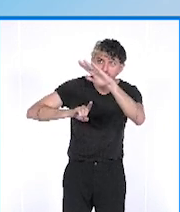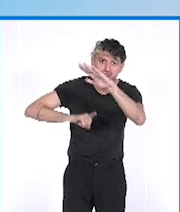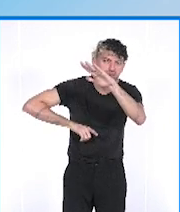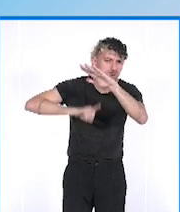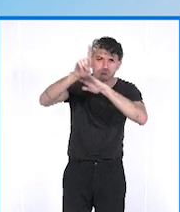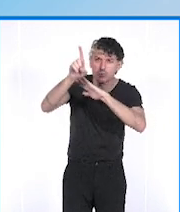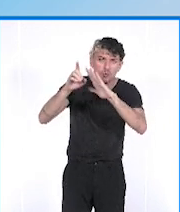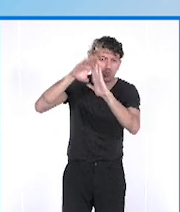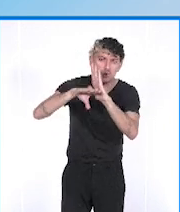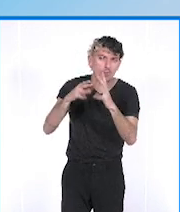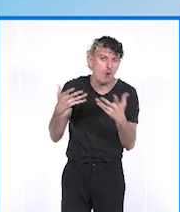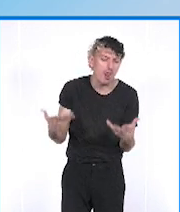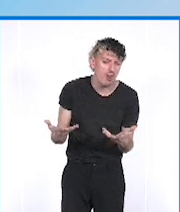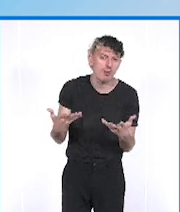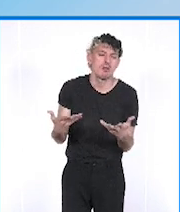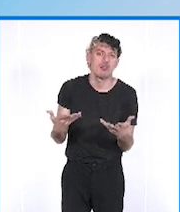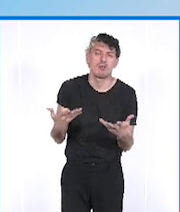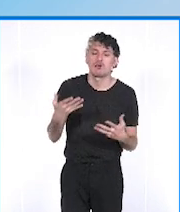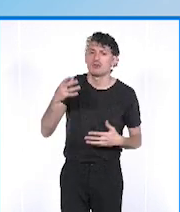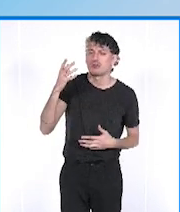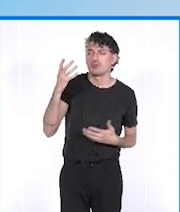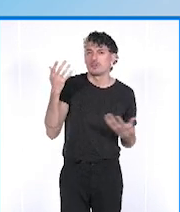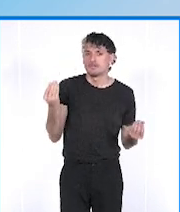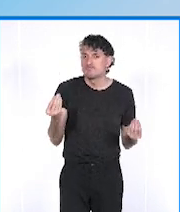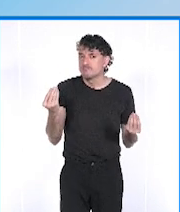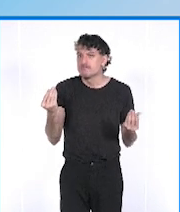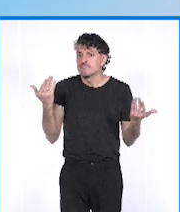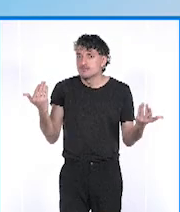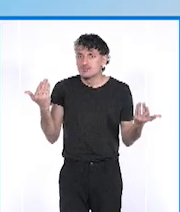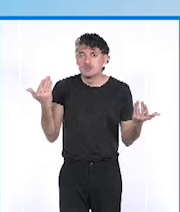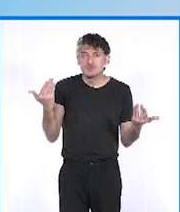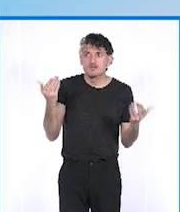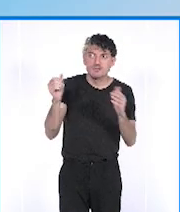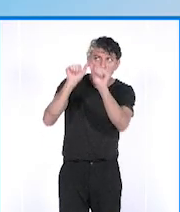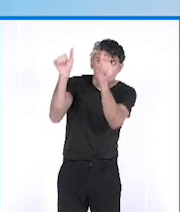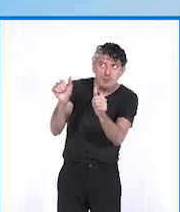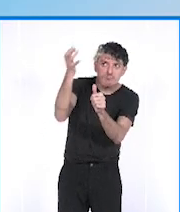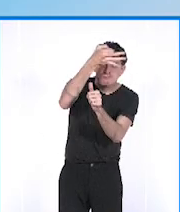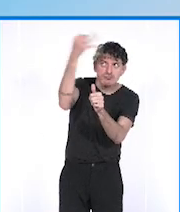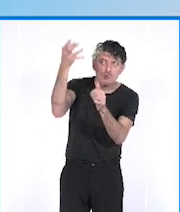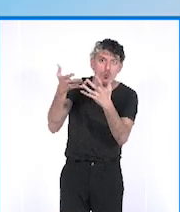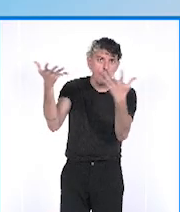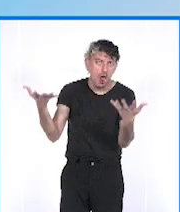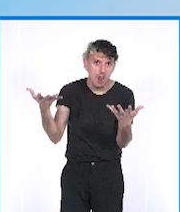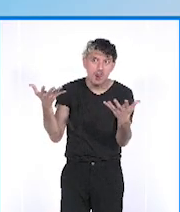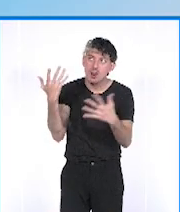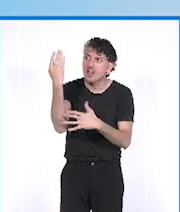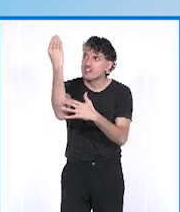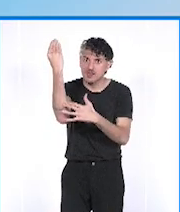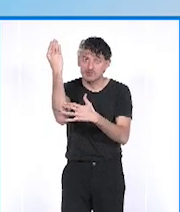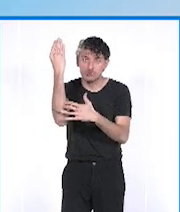las eh las eh Bueno cómo eraa la la cómo era idóneo que ese conector o conectora trabajase en esa